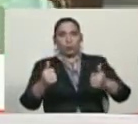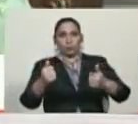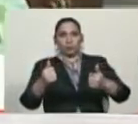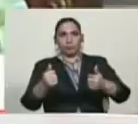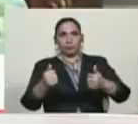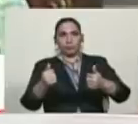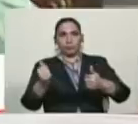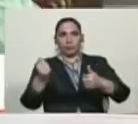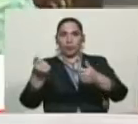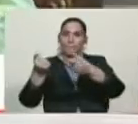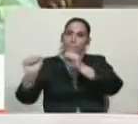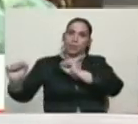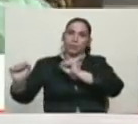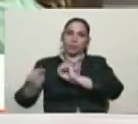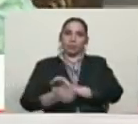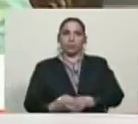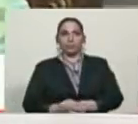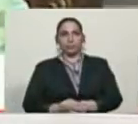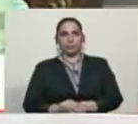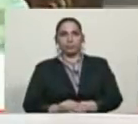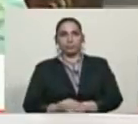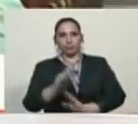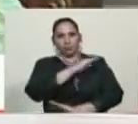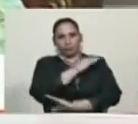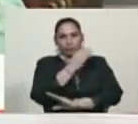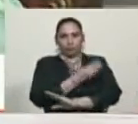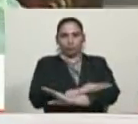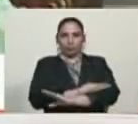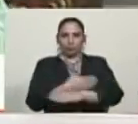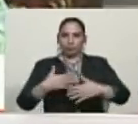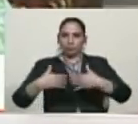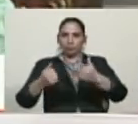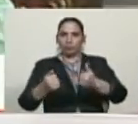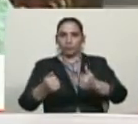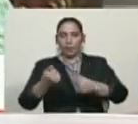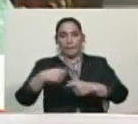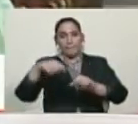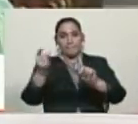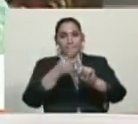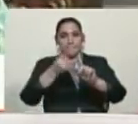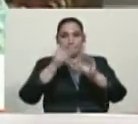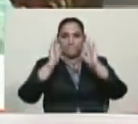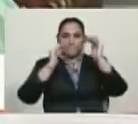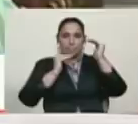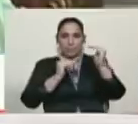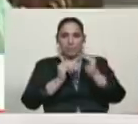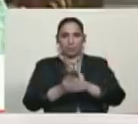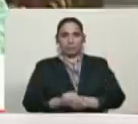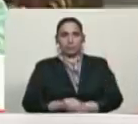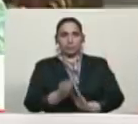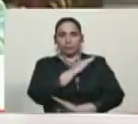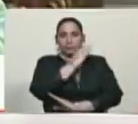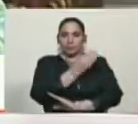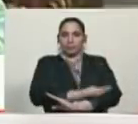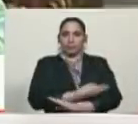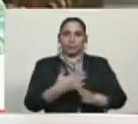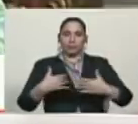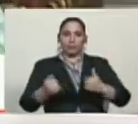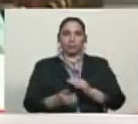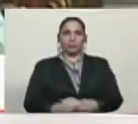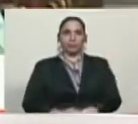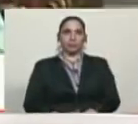preventiva una poderosa salud primaria una poderosa salud